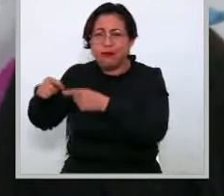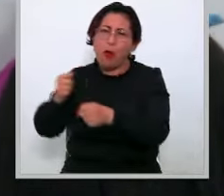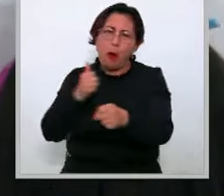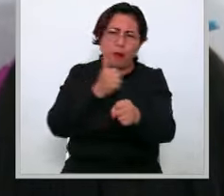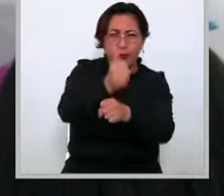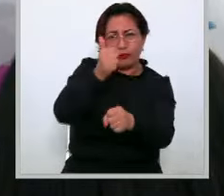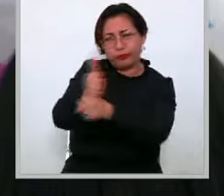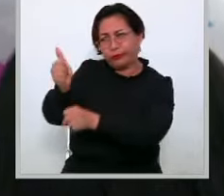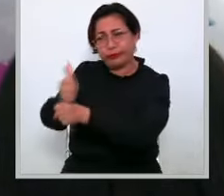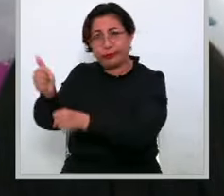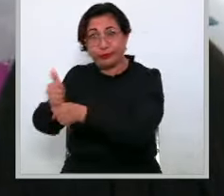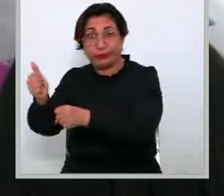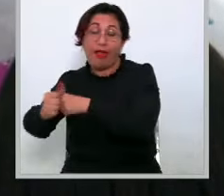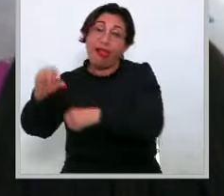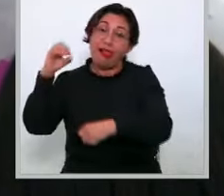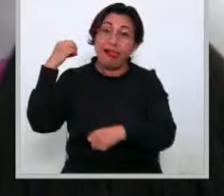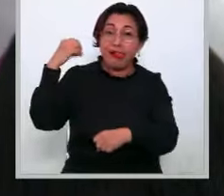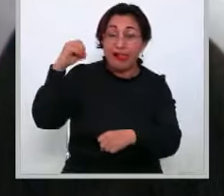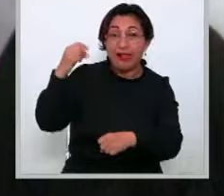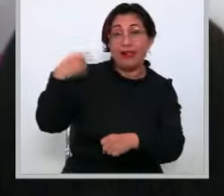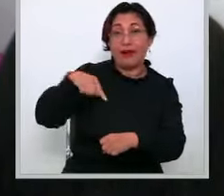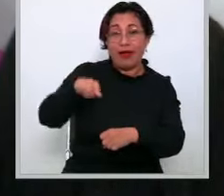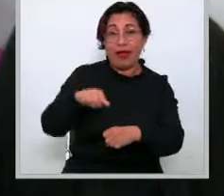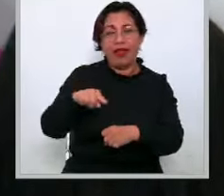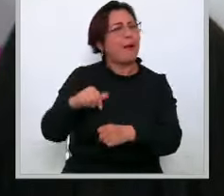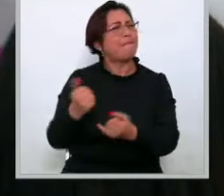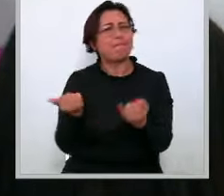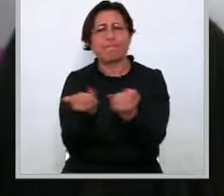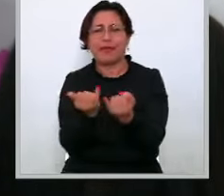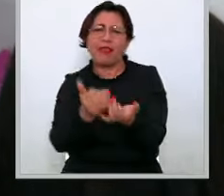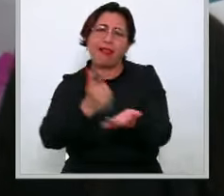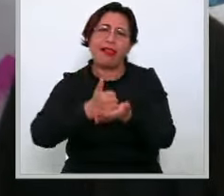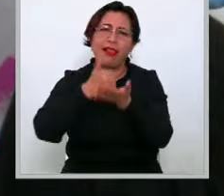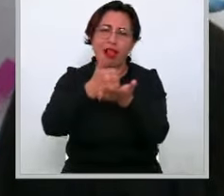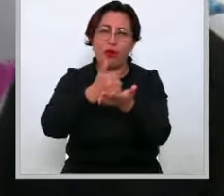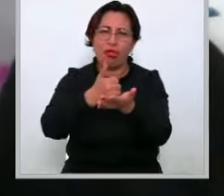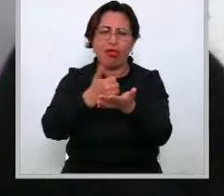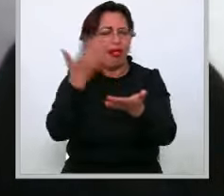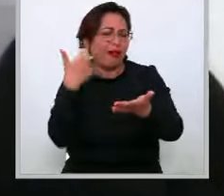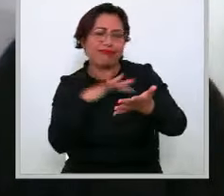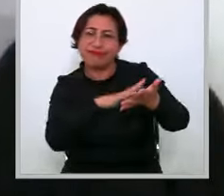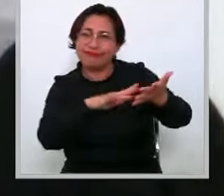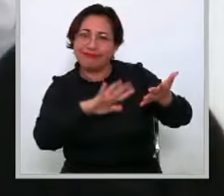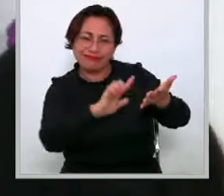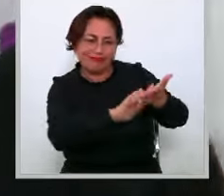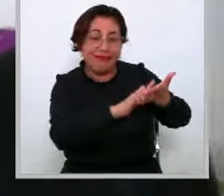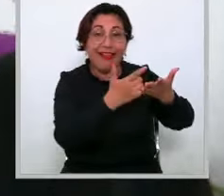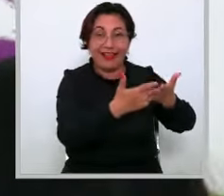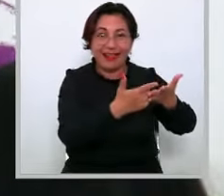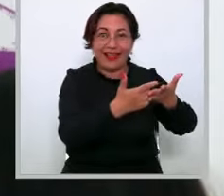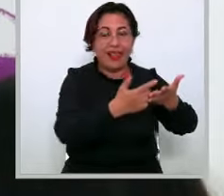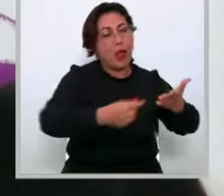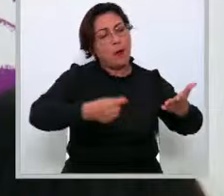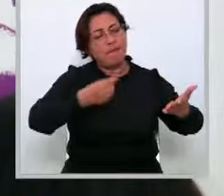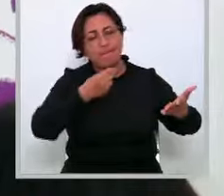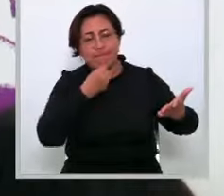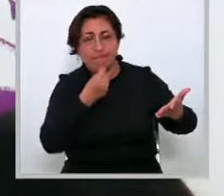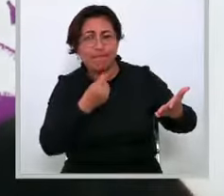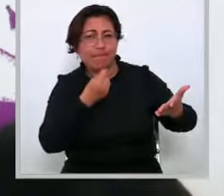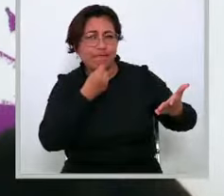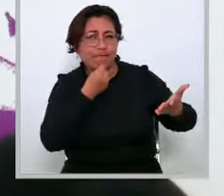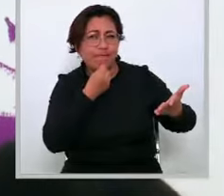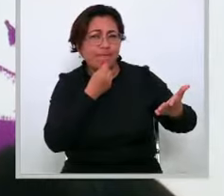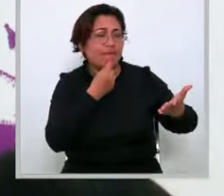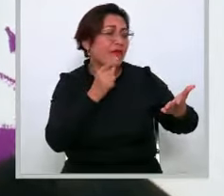resultados que de alguna u otra forma nosotros estamos viendo en este momento cómo se está llevando a cabo esta actividad, donde niñas y niños están